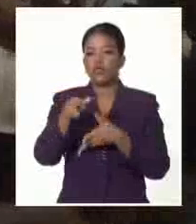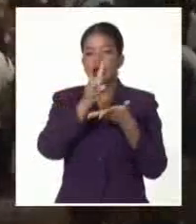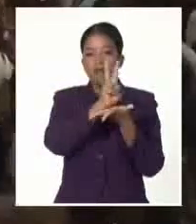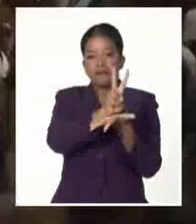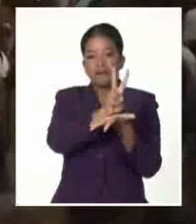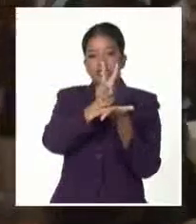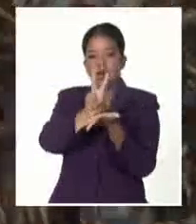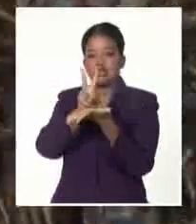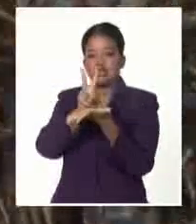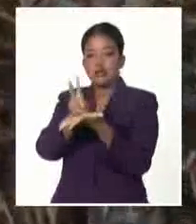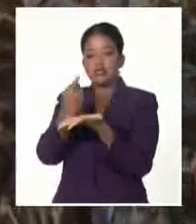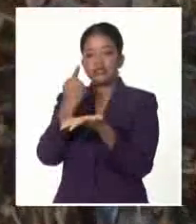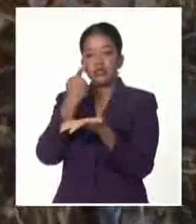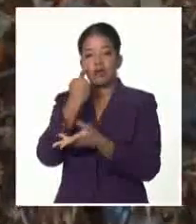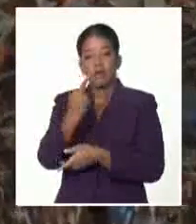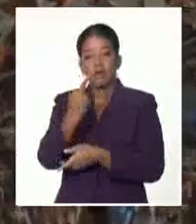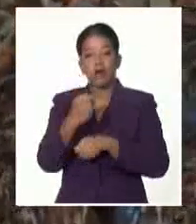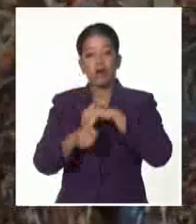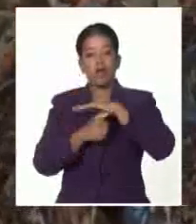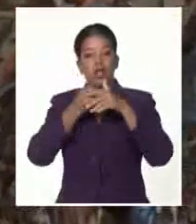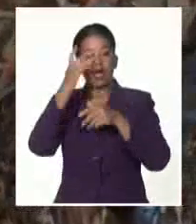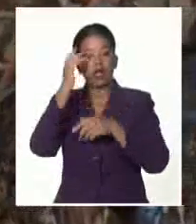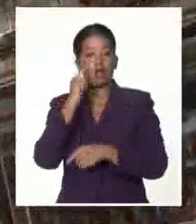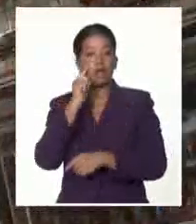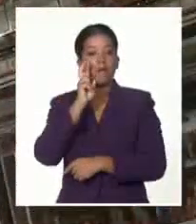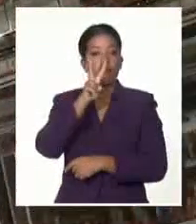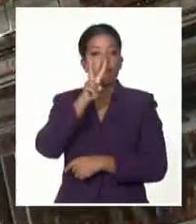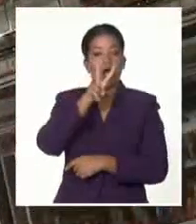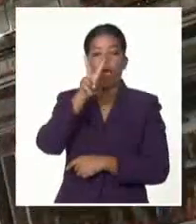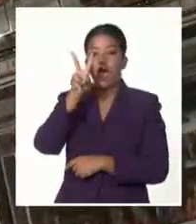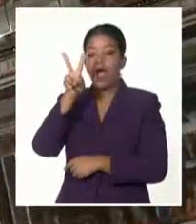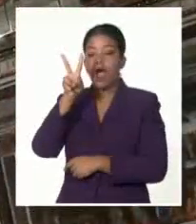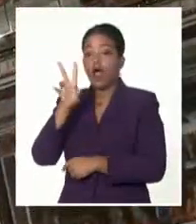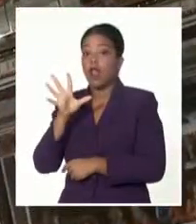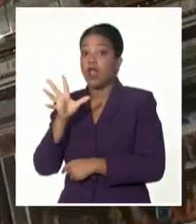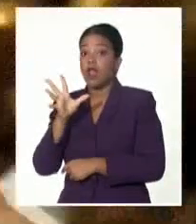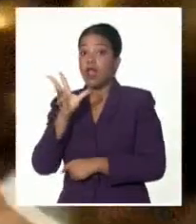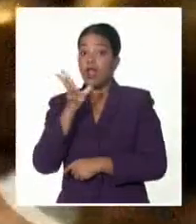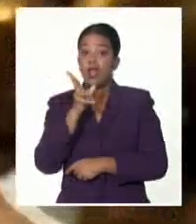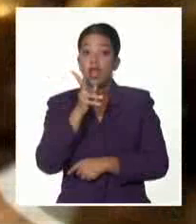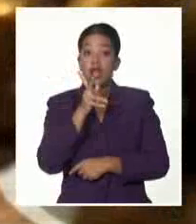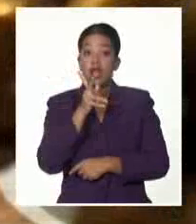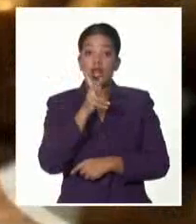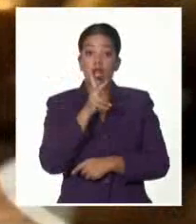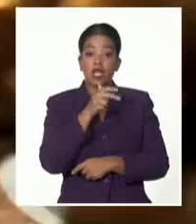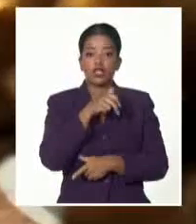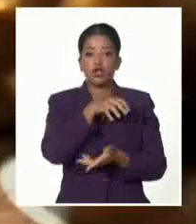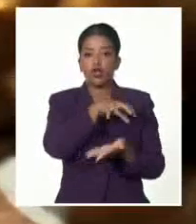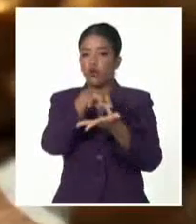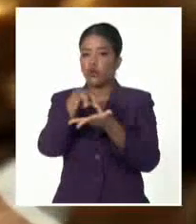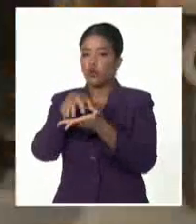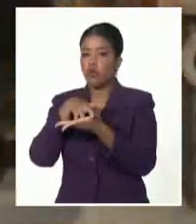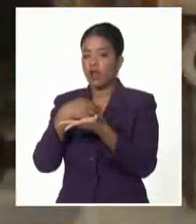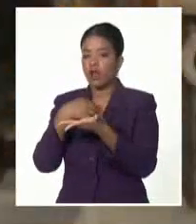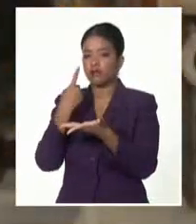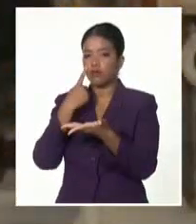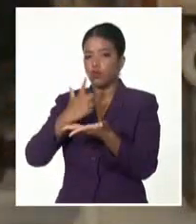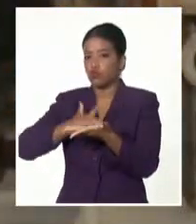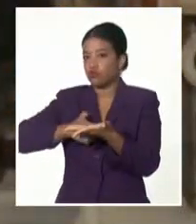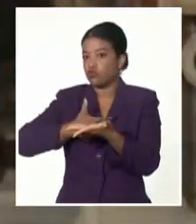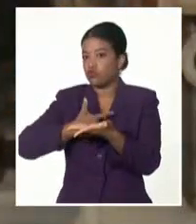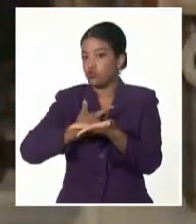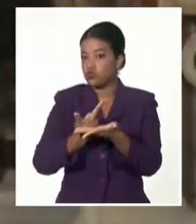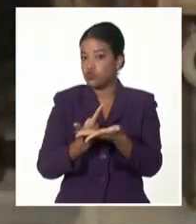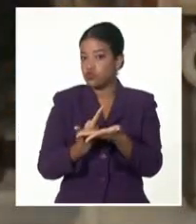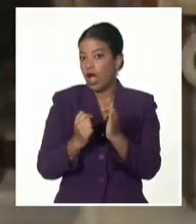humanidad, Díaz-Canel apreció la belleza del Palacio Apostólico, la Capilla Sixtina y la cinco veces centenaria Catedral de San Pedro, el